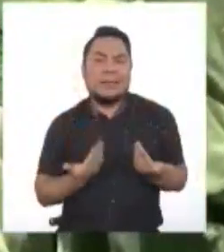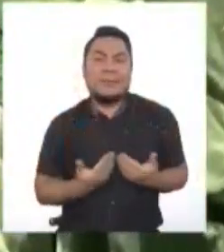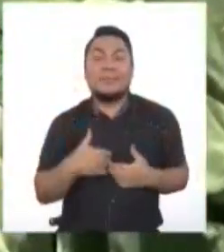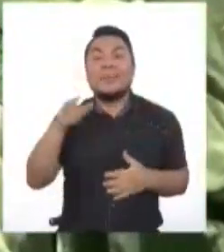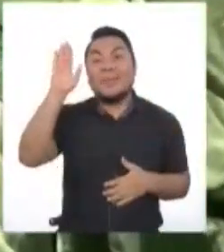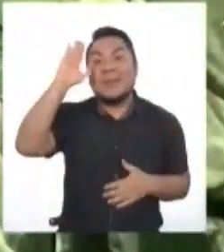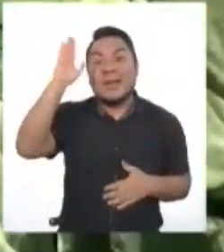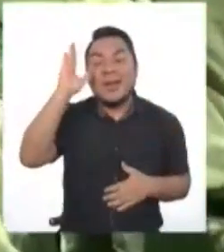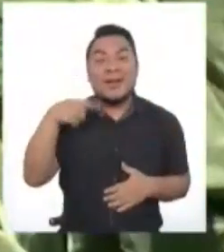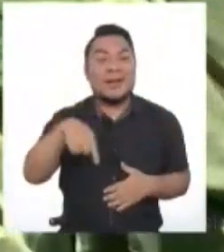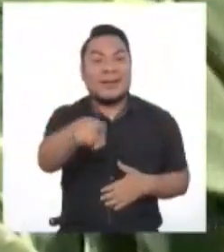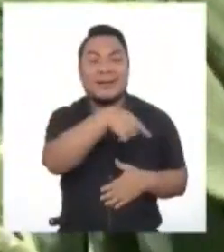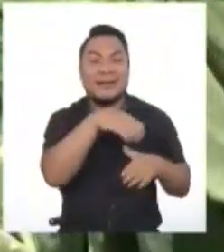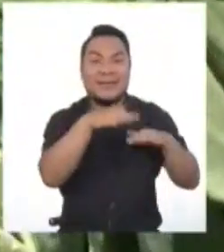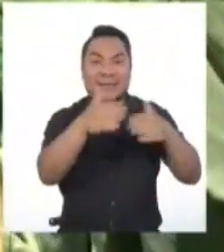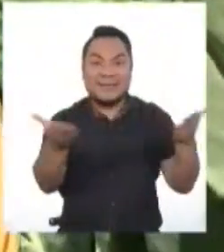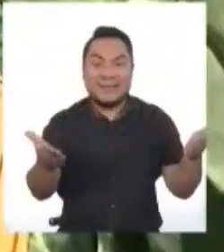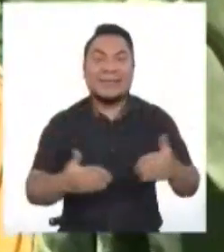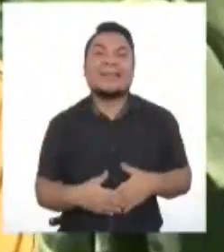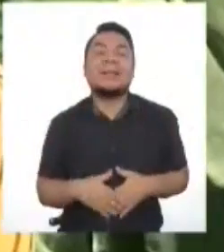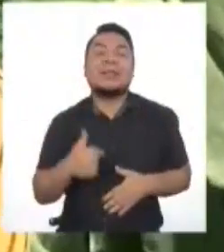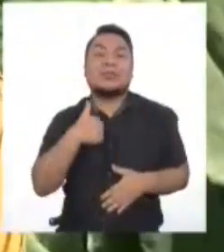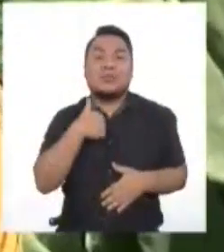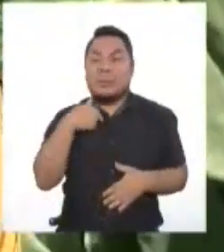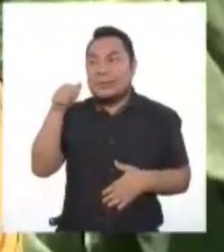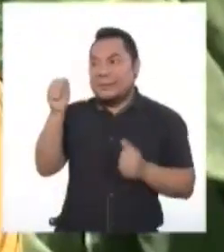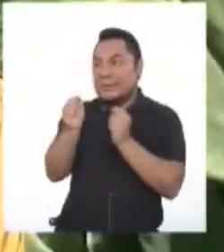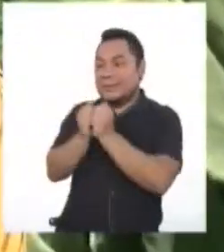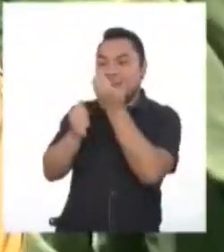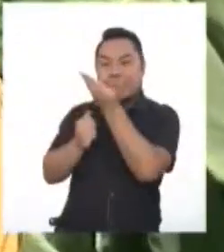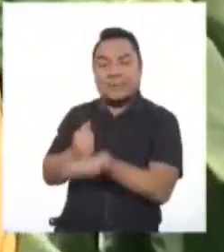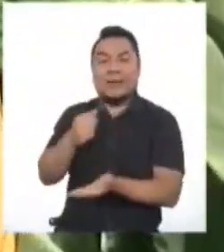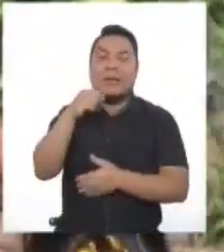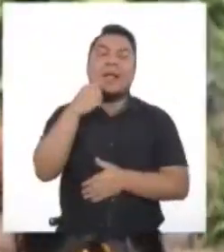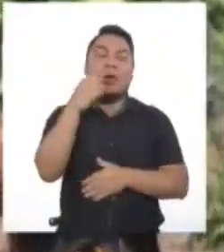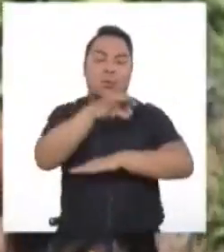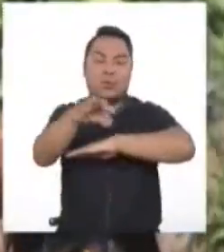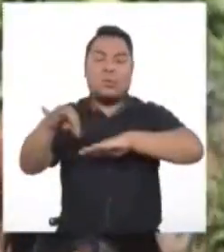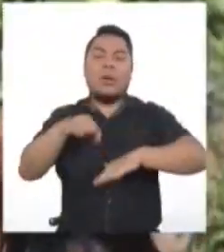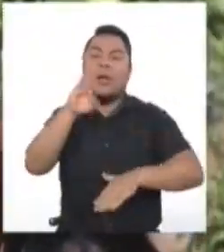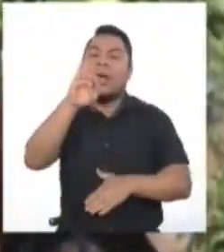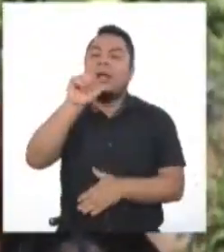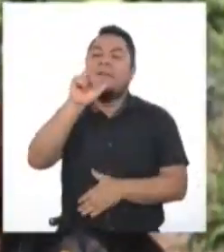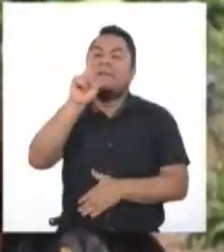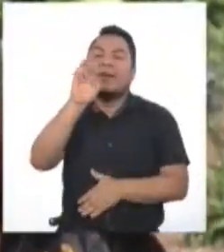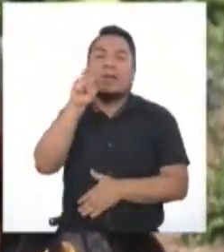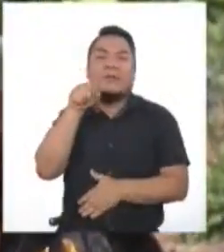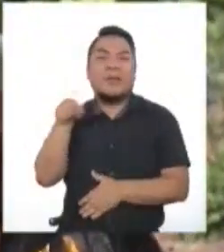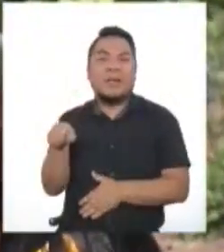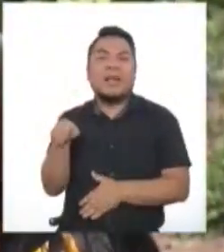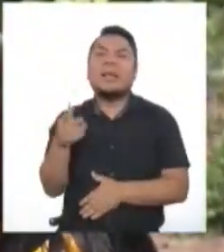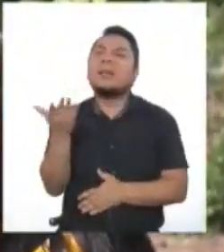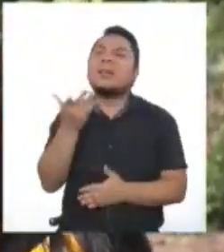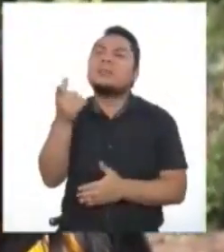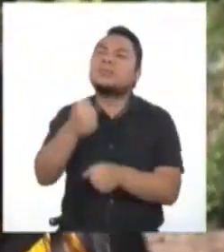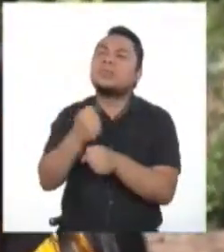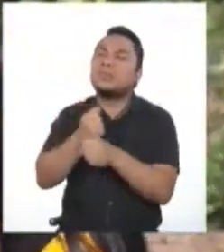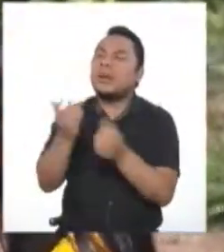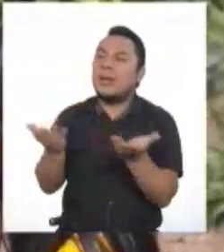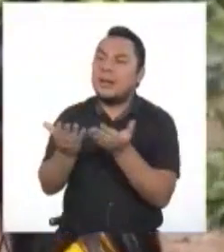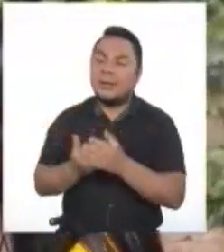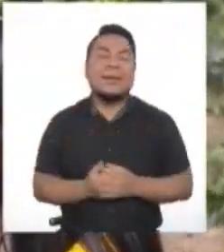Casa Aventuras. Hoy día estoy con el ingeniero Aquiles Farfán. ¿En qué consiste tu trabajo?